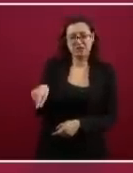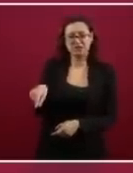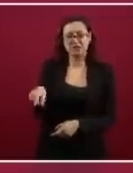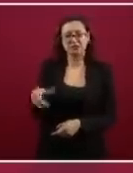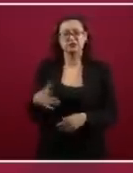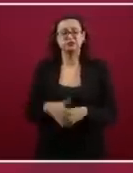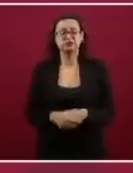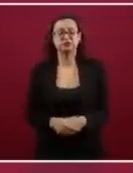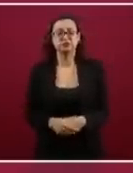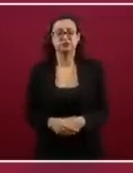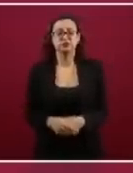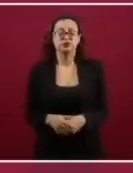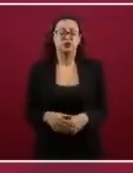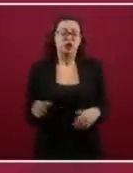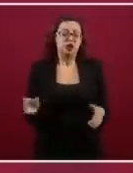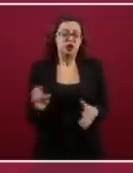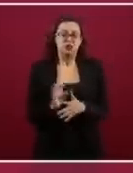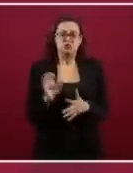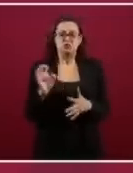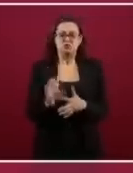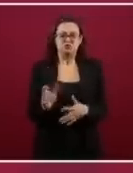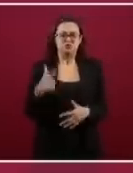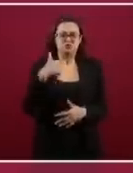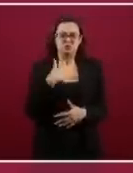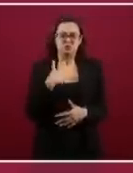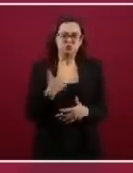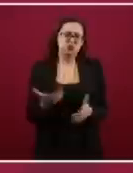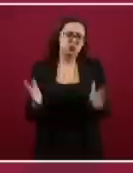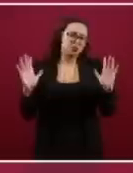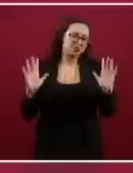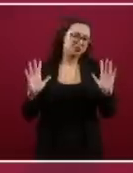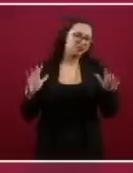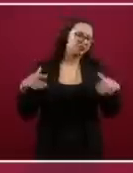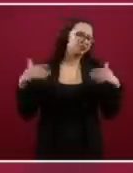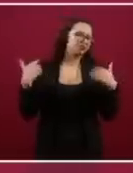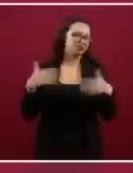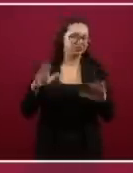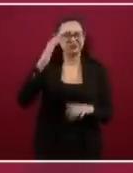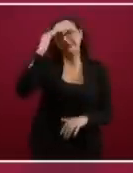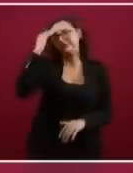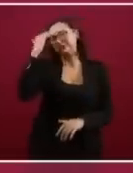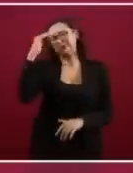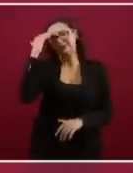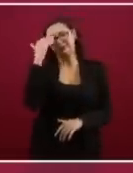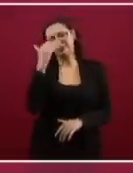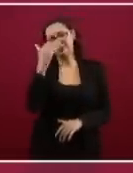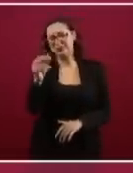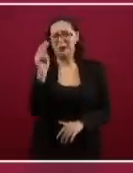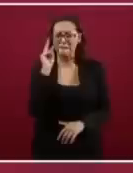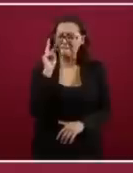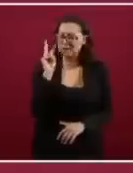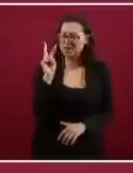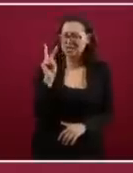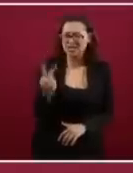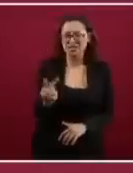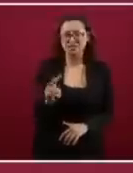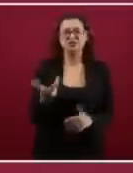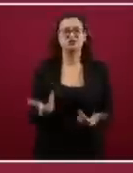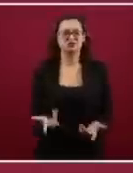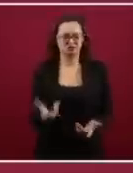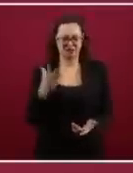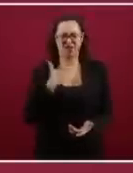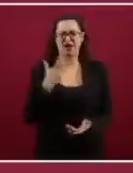Me tocó verlo mucho tiempo y he hecho hasta